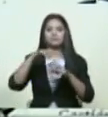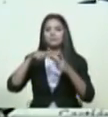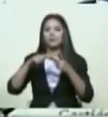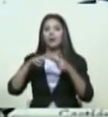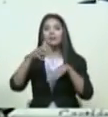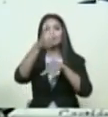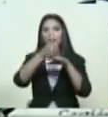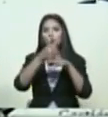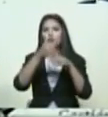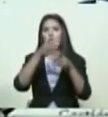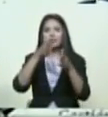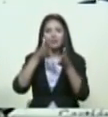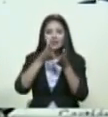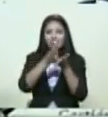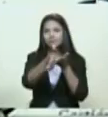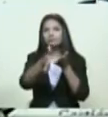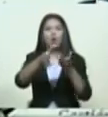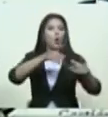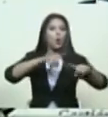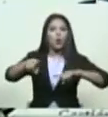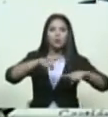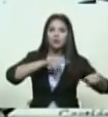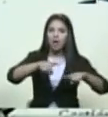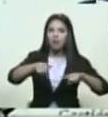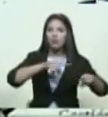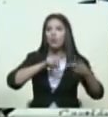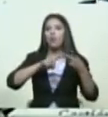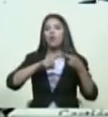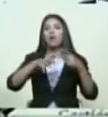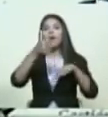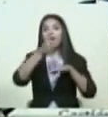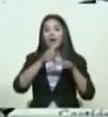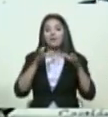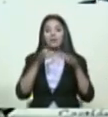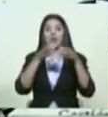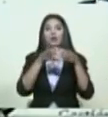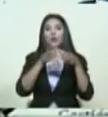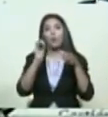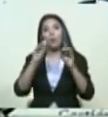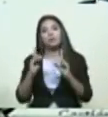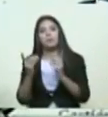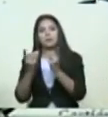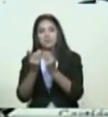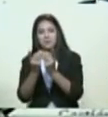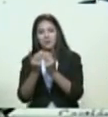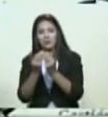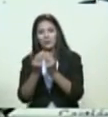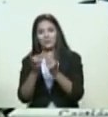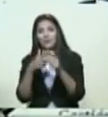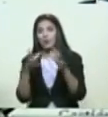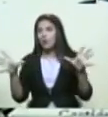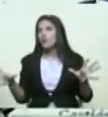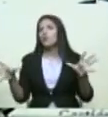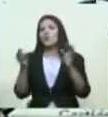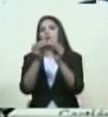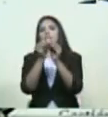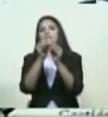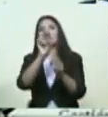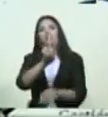de línea, coordinadores, jefe de división y jefe de departamento. Cuando usted suma todo eso,